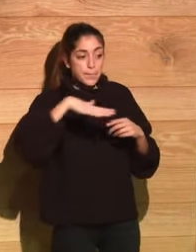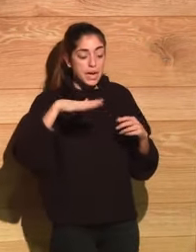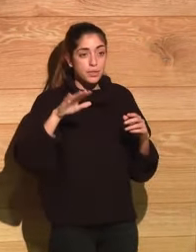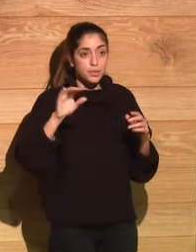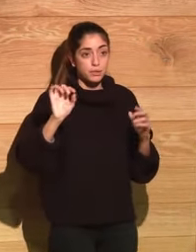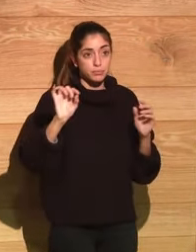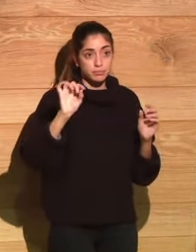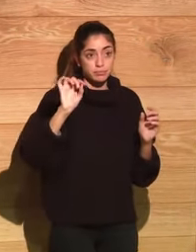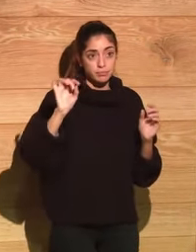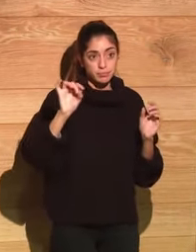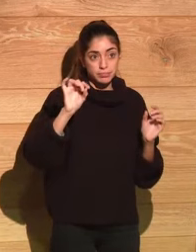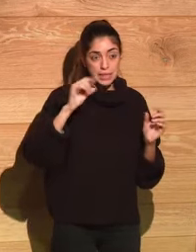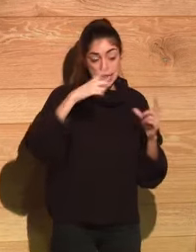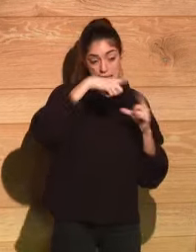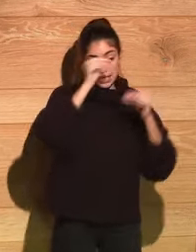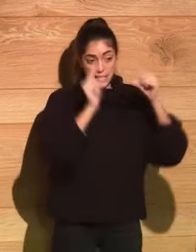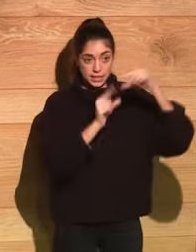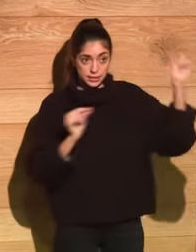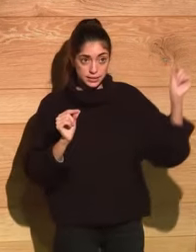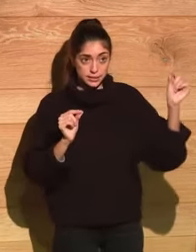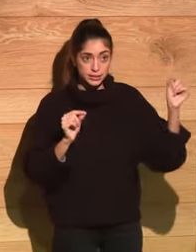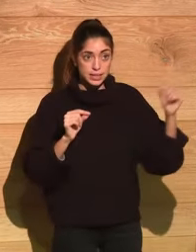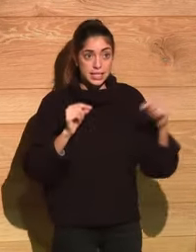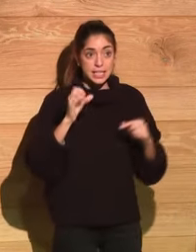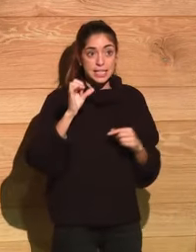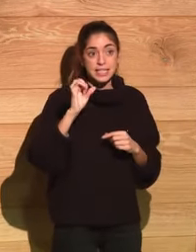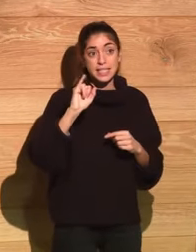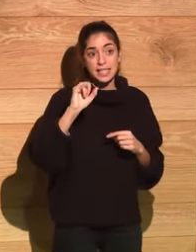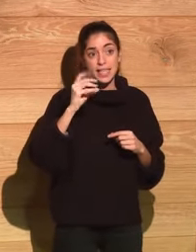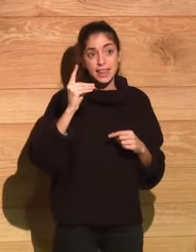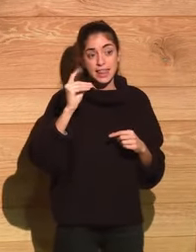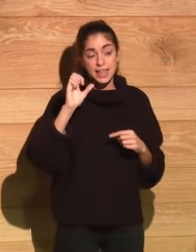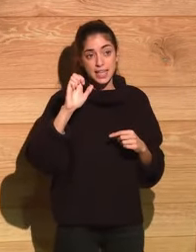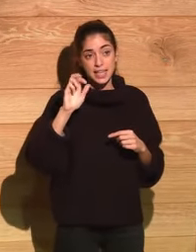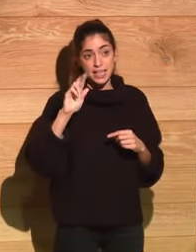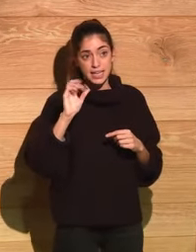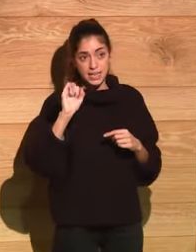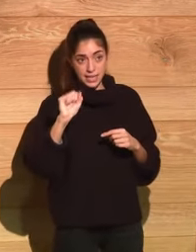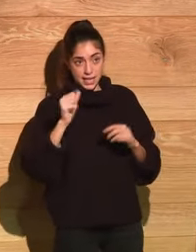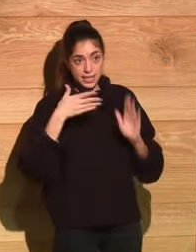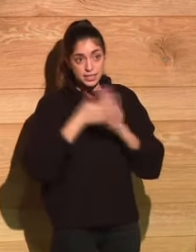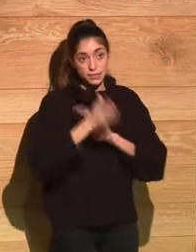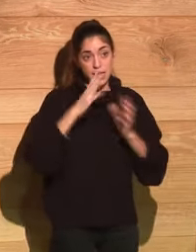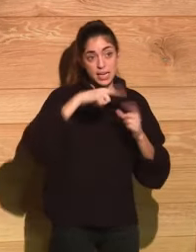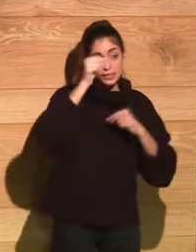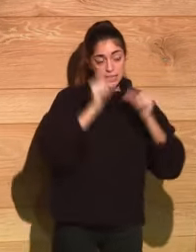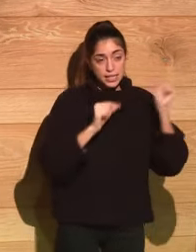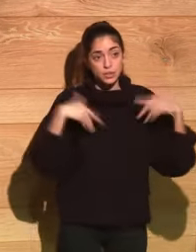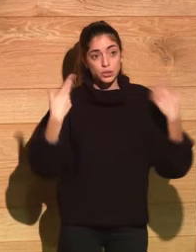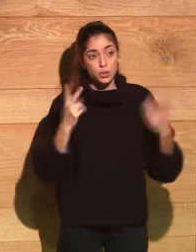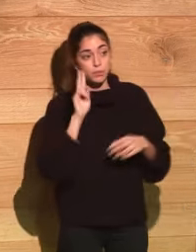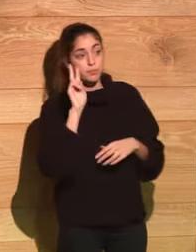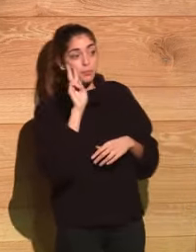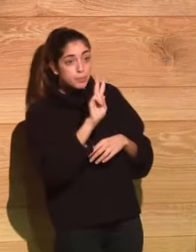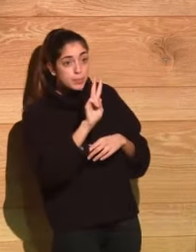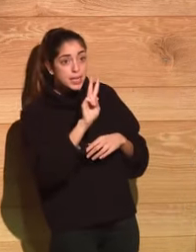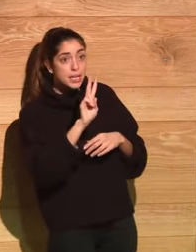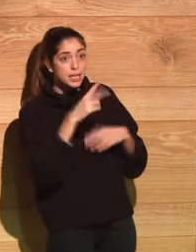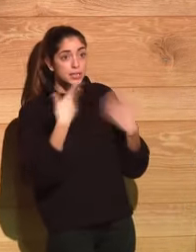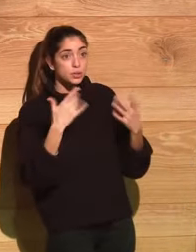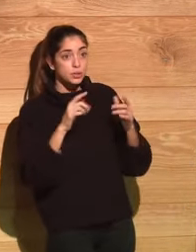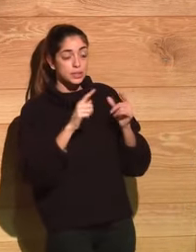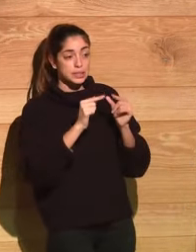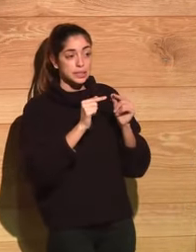estrellas. Sidera es estrella en latín. Desiderium habría significado mirar las estrellas, en tanto que están a una